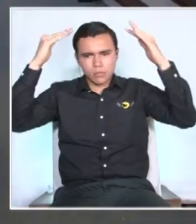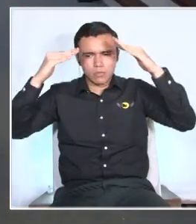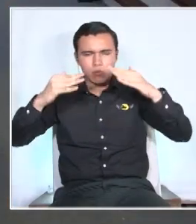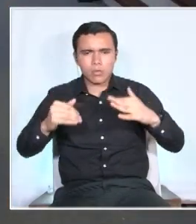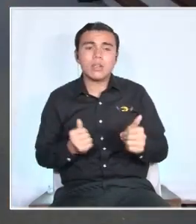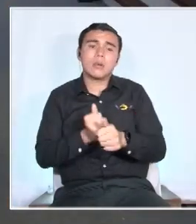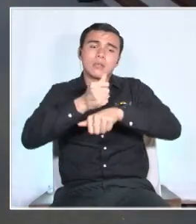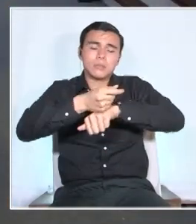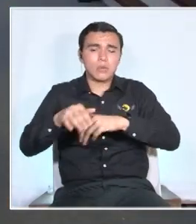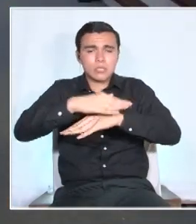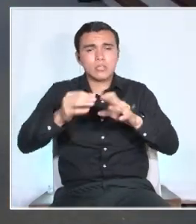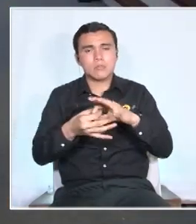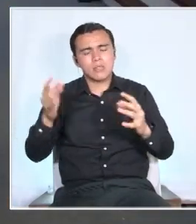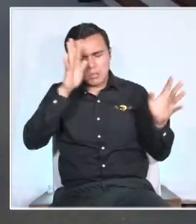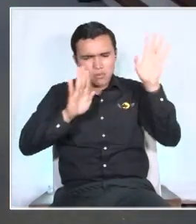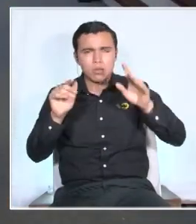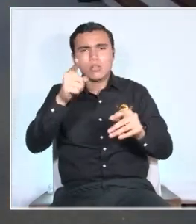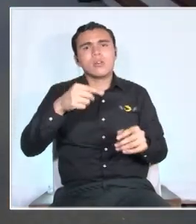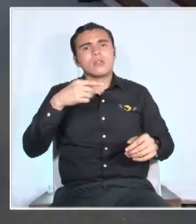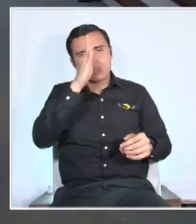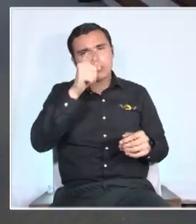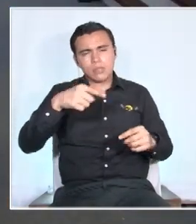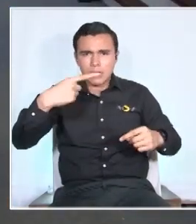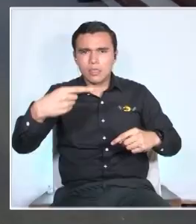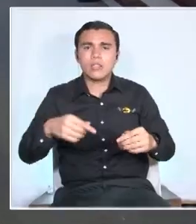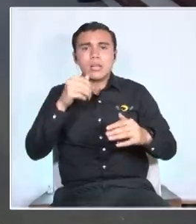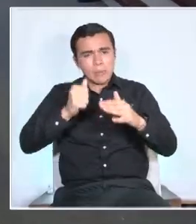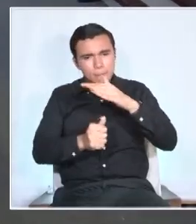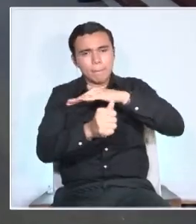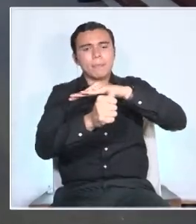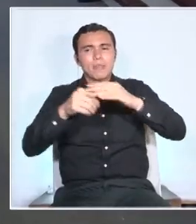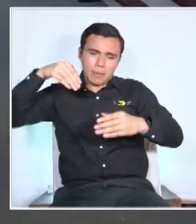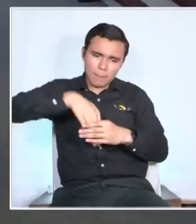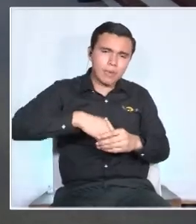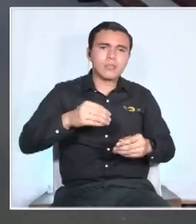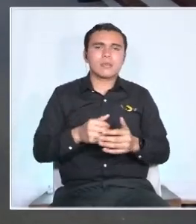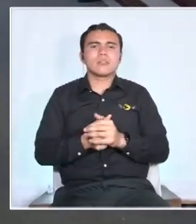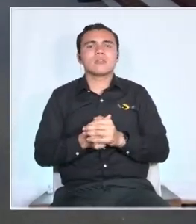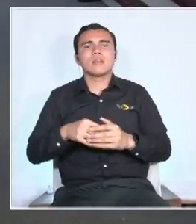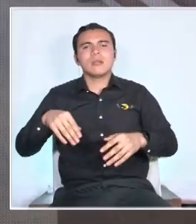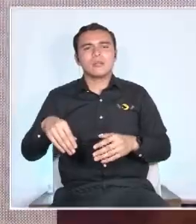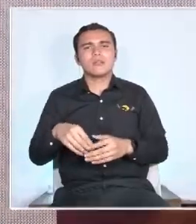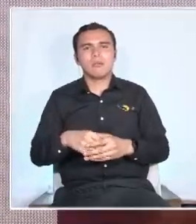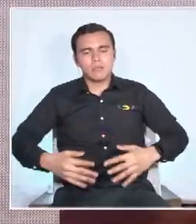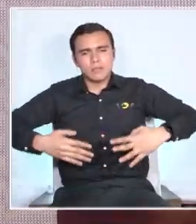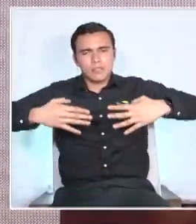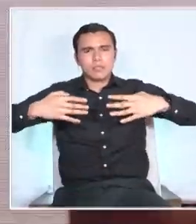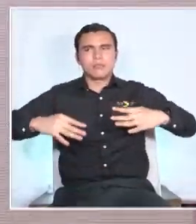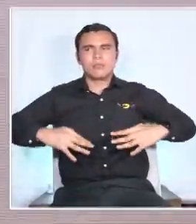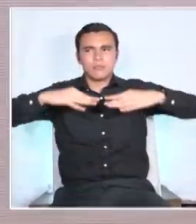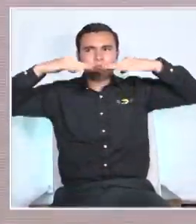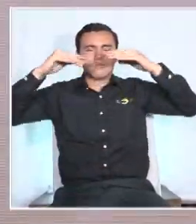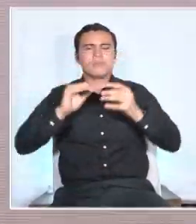encima del problema. Pero hay veces que Dios te va a decir: no, métete por el agua, mójate los pies, mójate hasta la cintura y